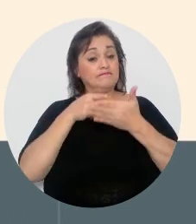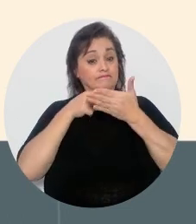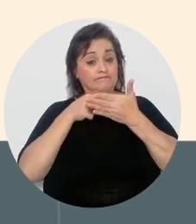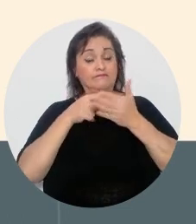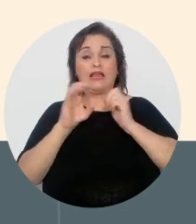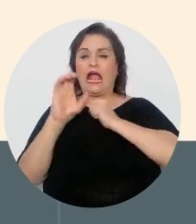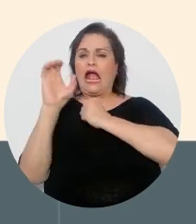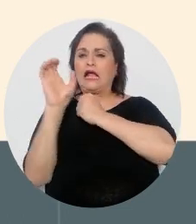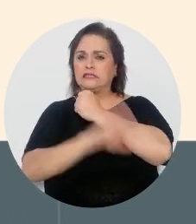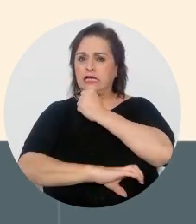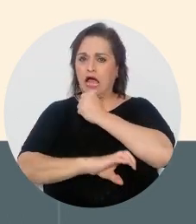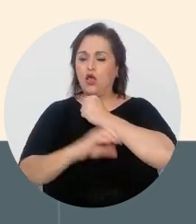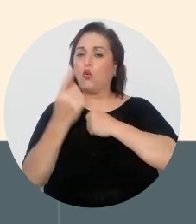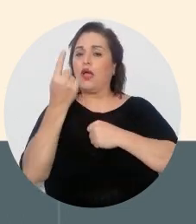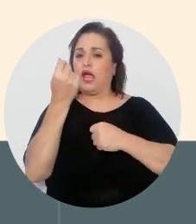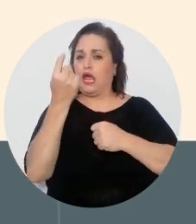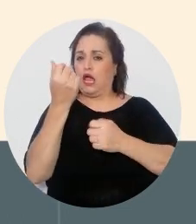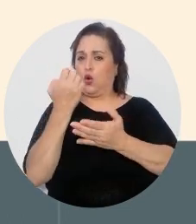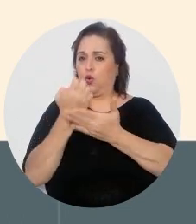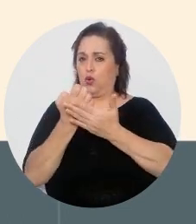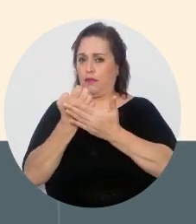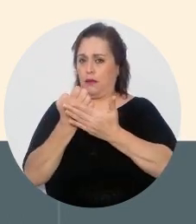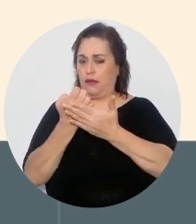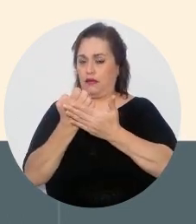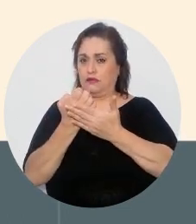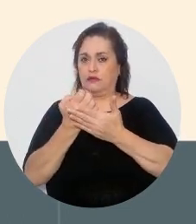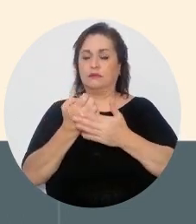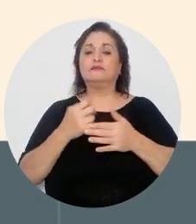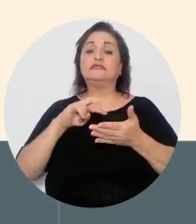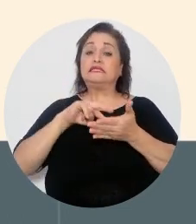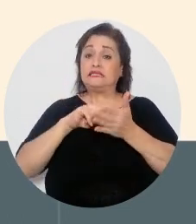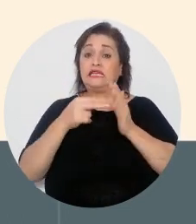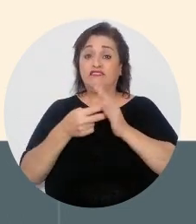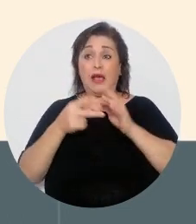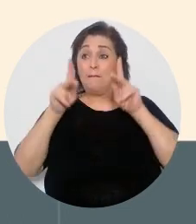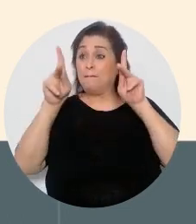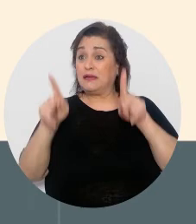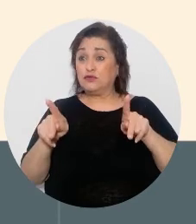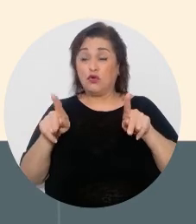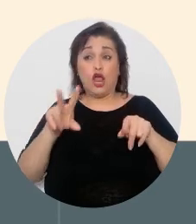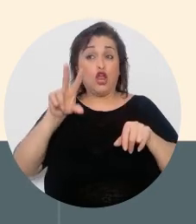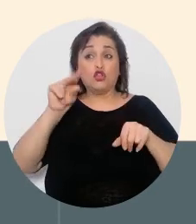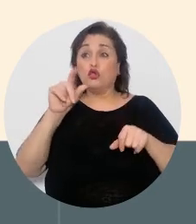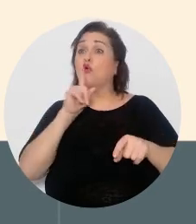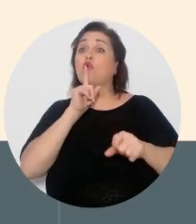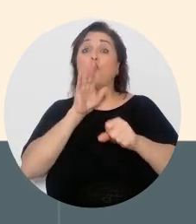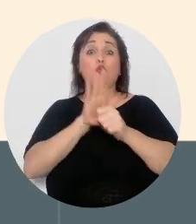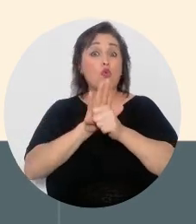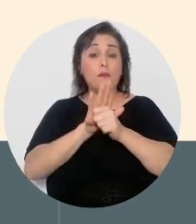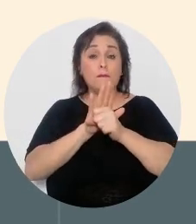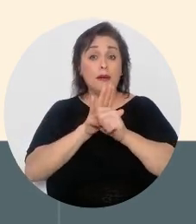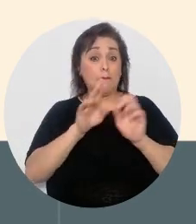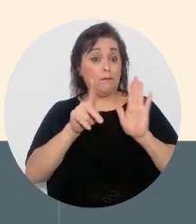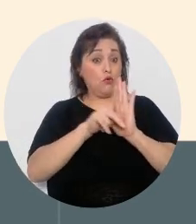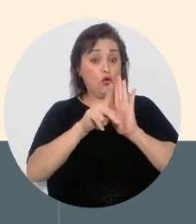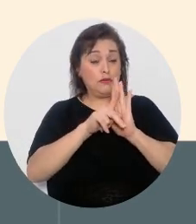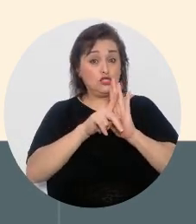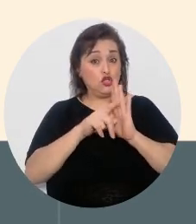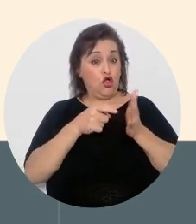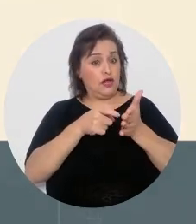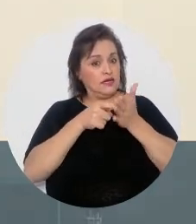se encuentra sancionado económicamente. Es decir, Quienes incumplan las